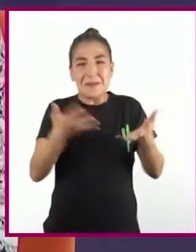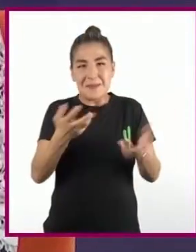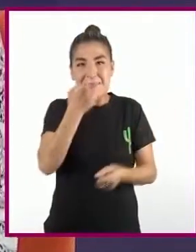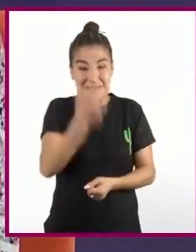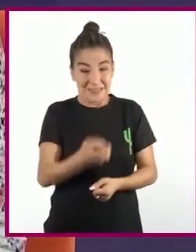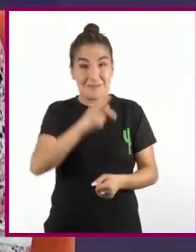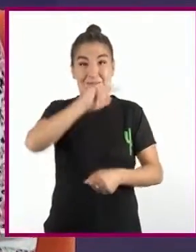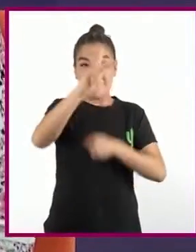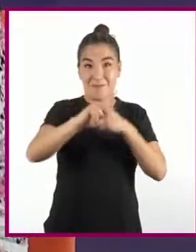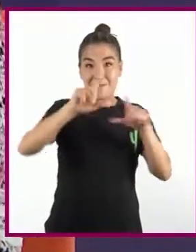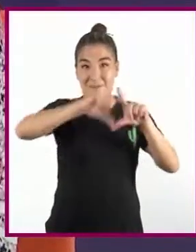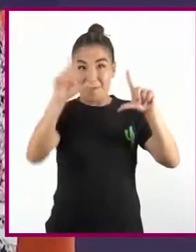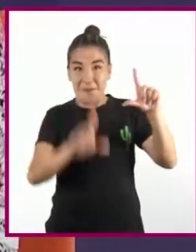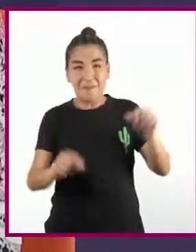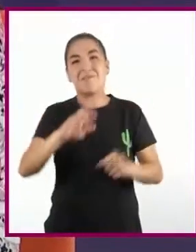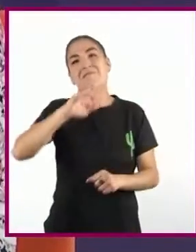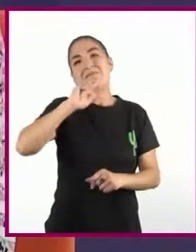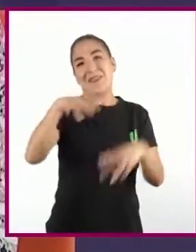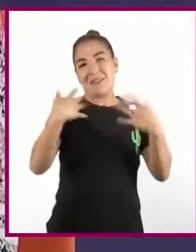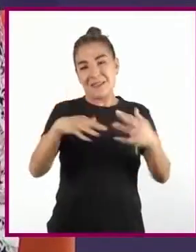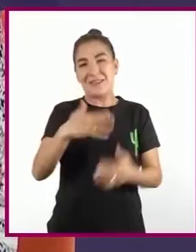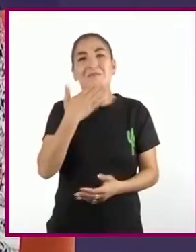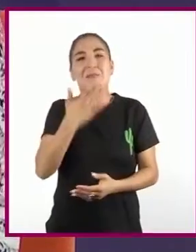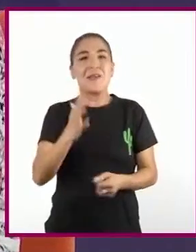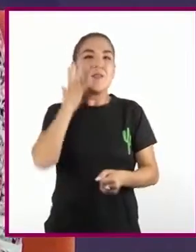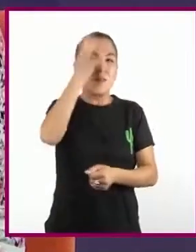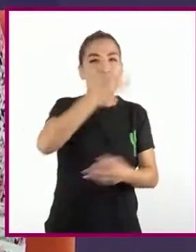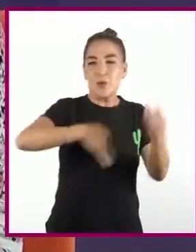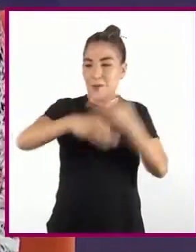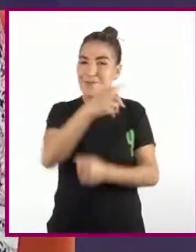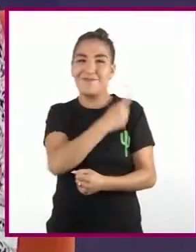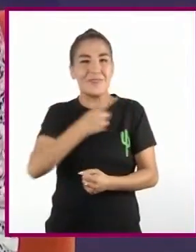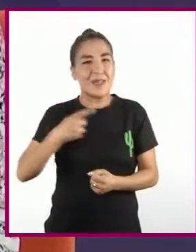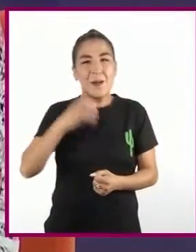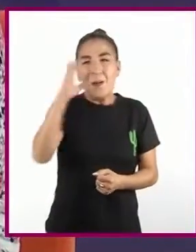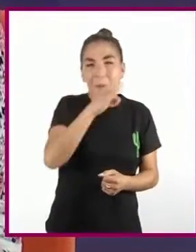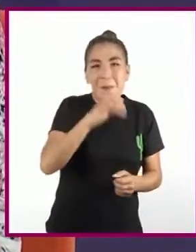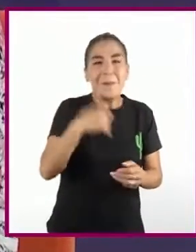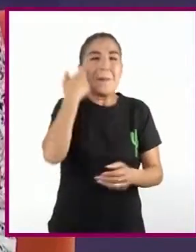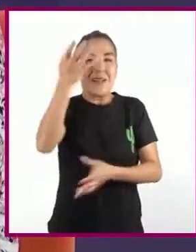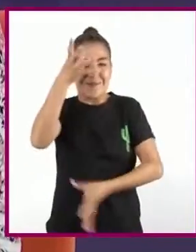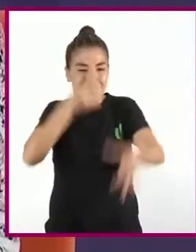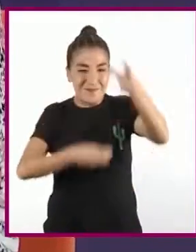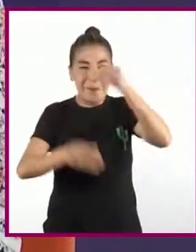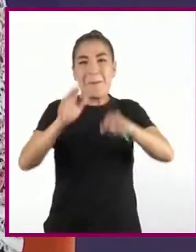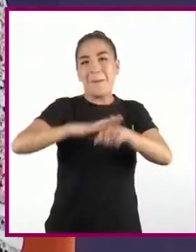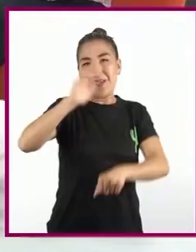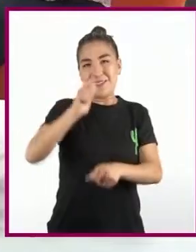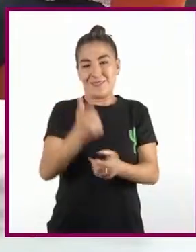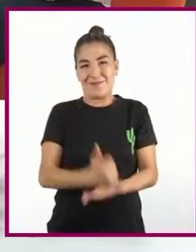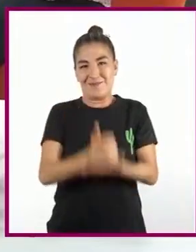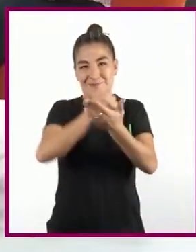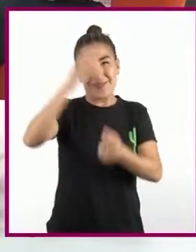este país un mejor país y para eso nos hace falta que todos seamos curiosos y que querramos aportar a la ciencia.